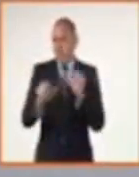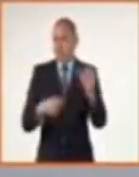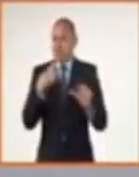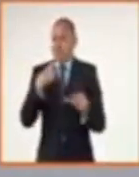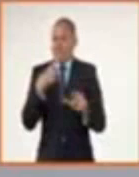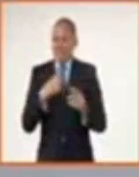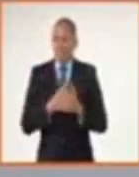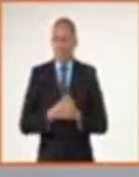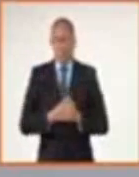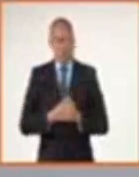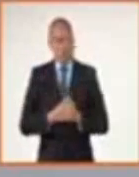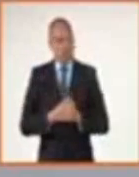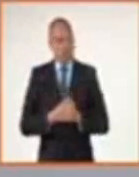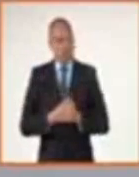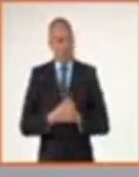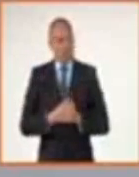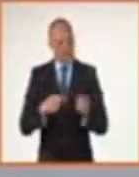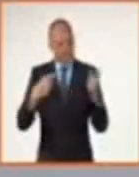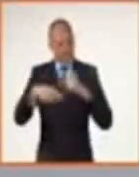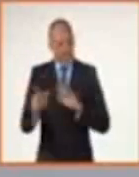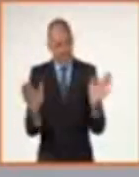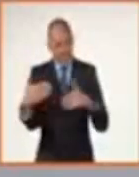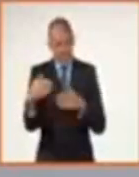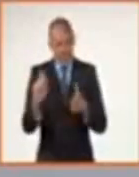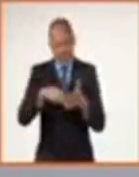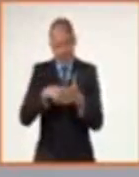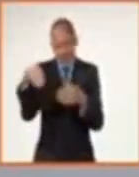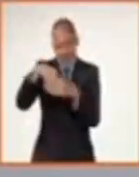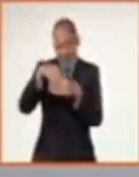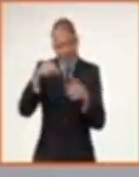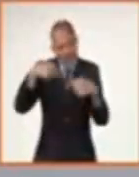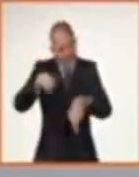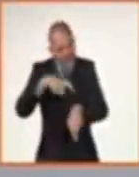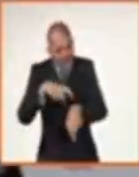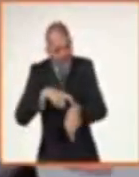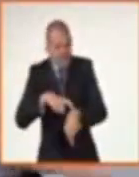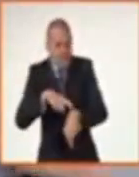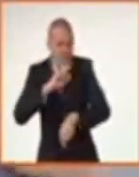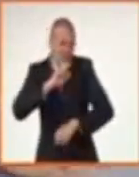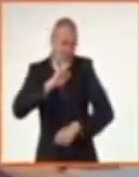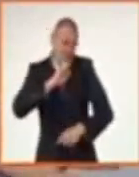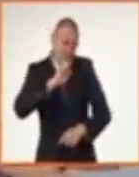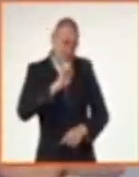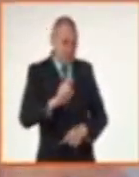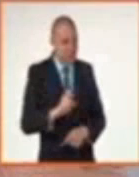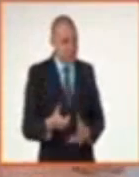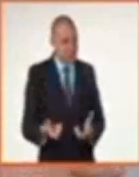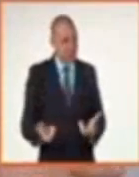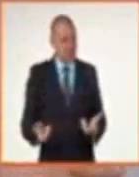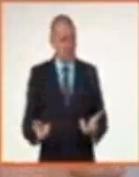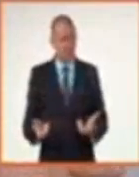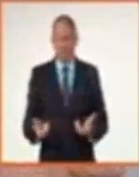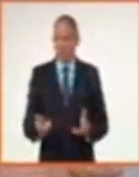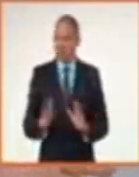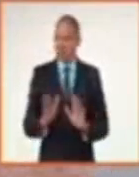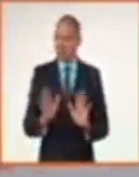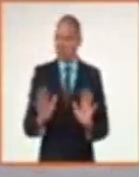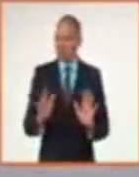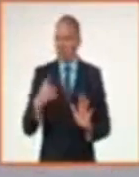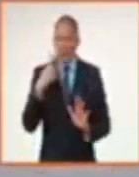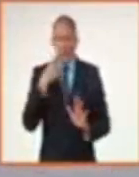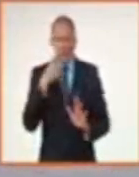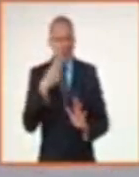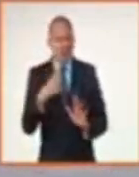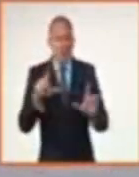hacer una elección? Y la decisión fue sabia. Es la tercera elección en poco más de 6 meses. Respeto a la